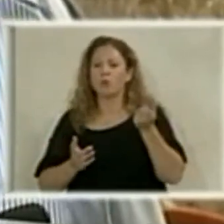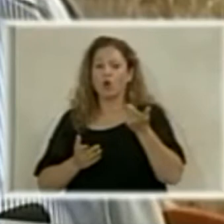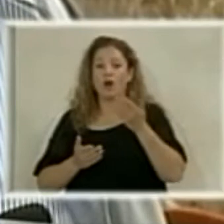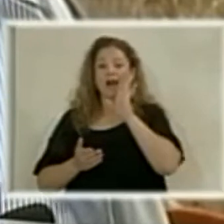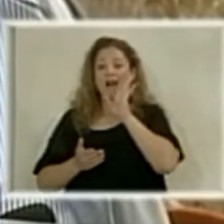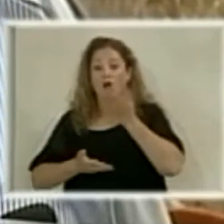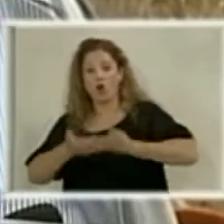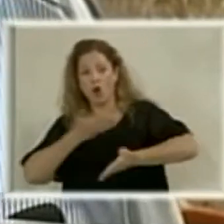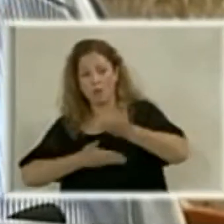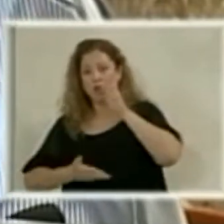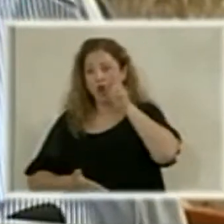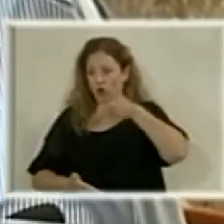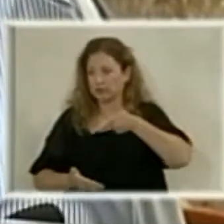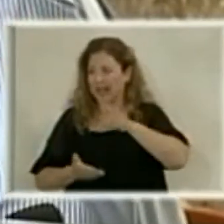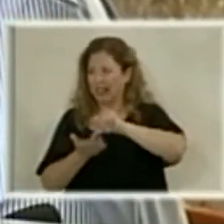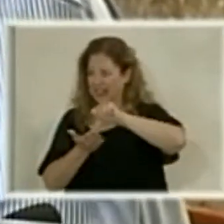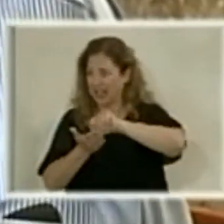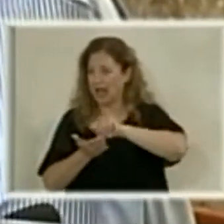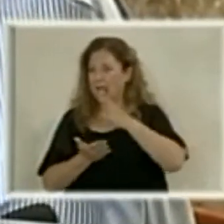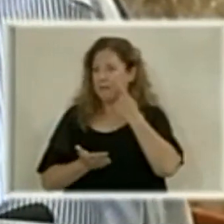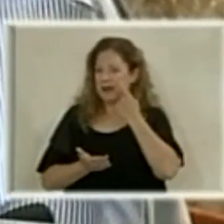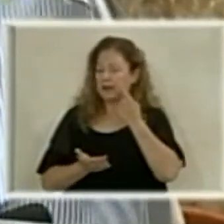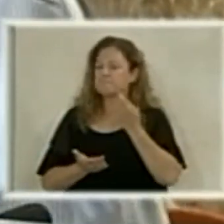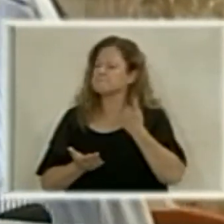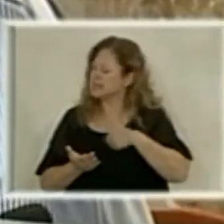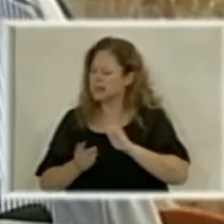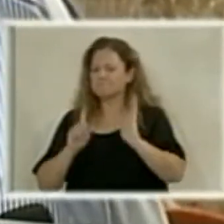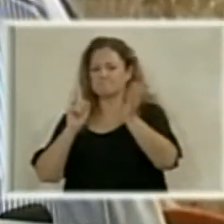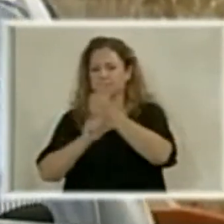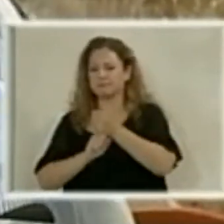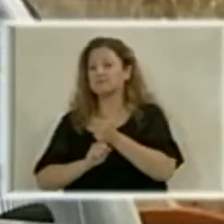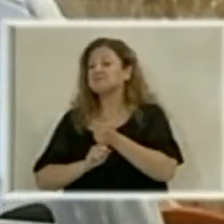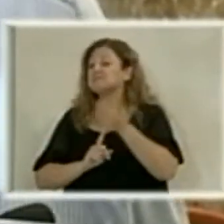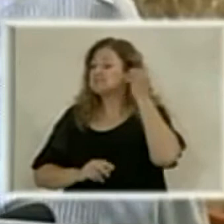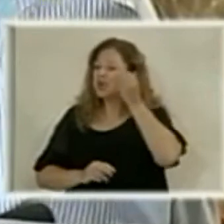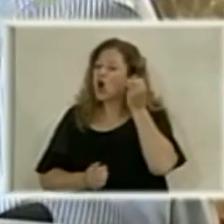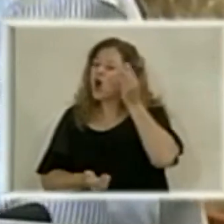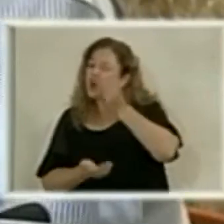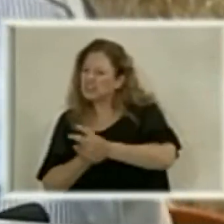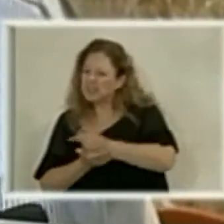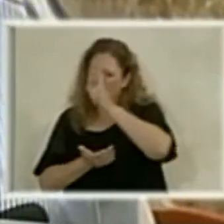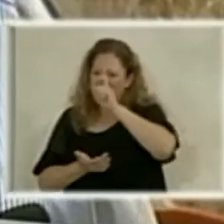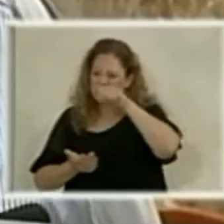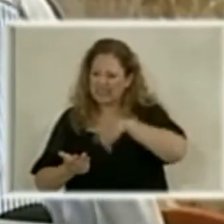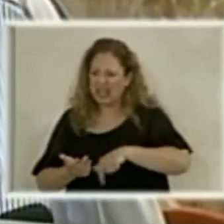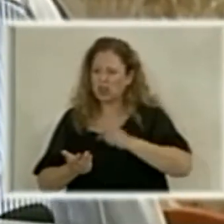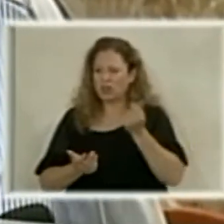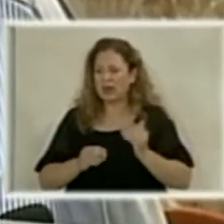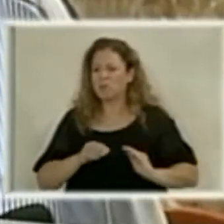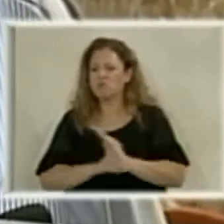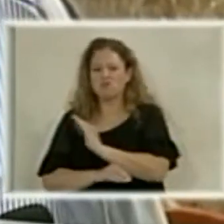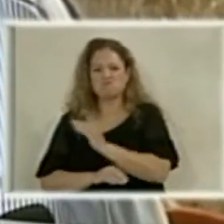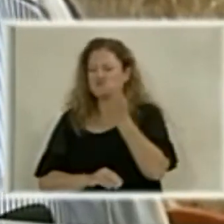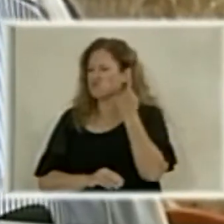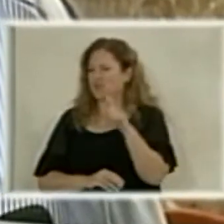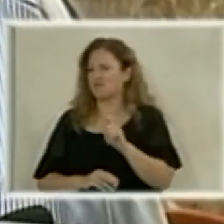colaboración con los hoteles de la ciudad de Almería. Por lo tanto, yo creo que ya no cabe en este año hacer una bonificación, que es verdad que no es una